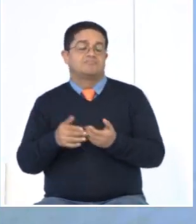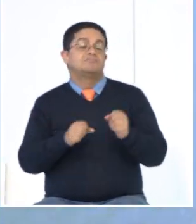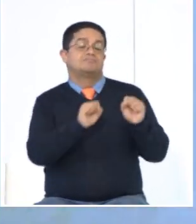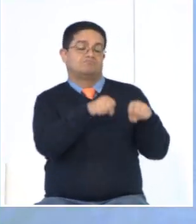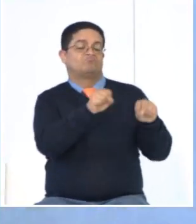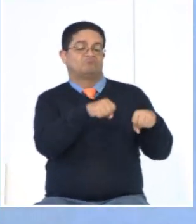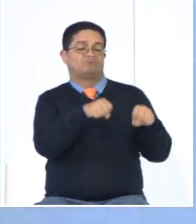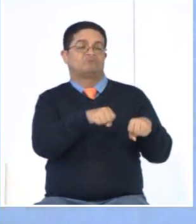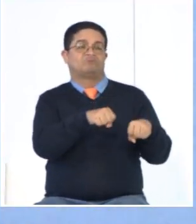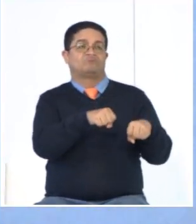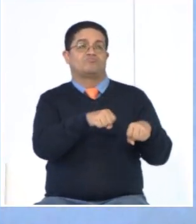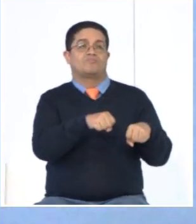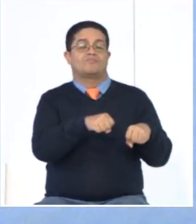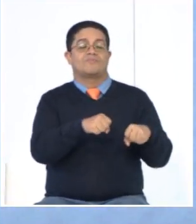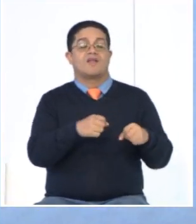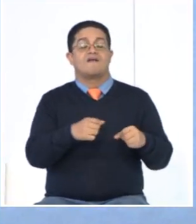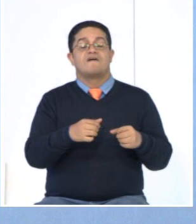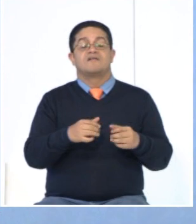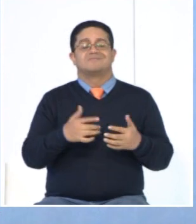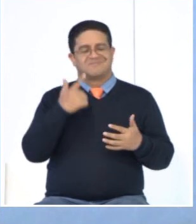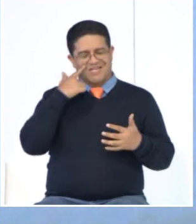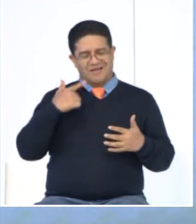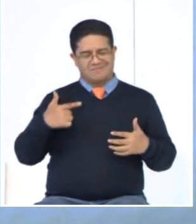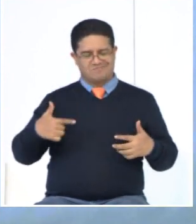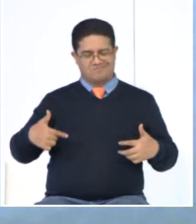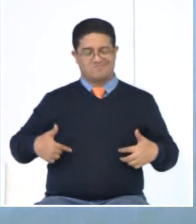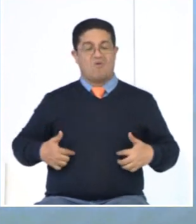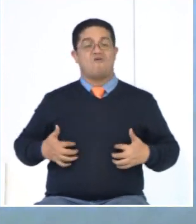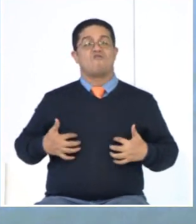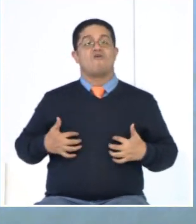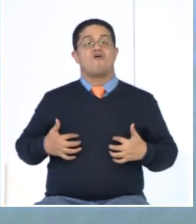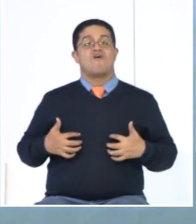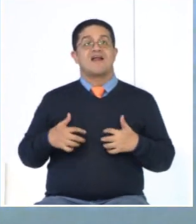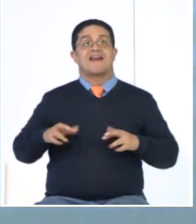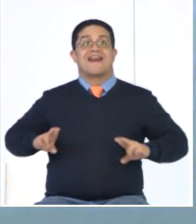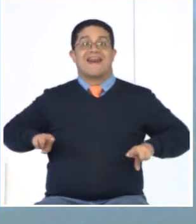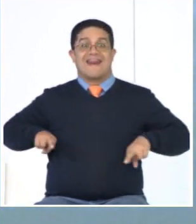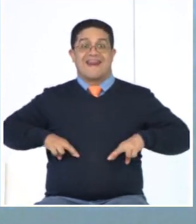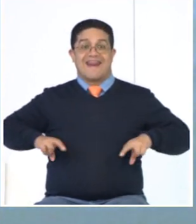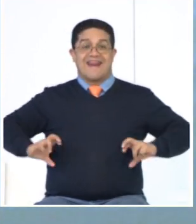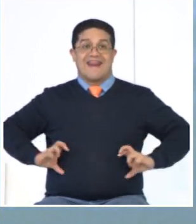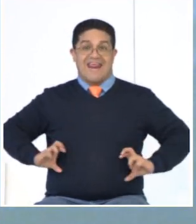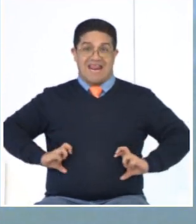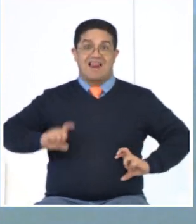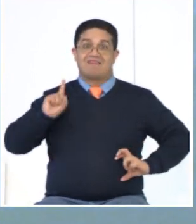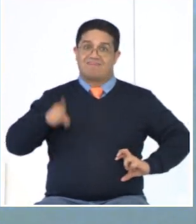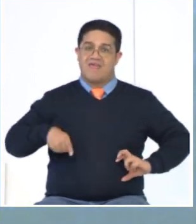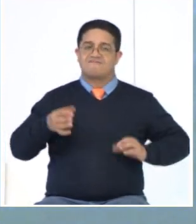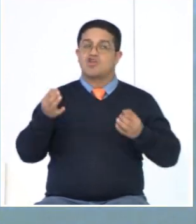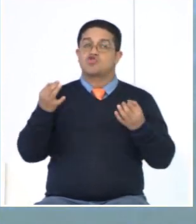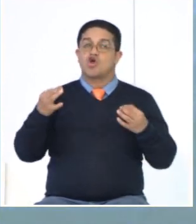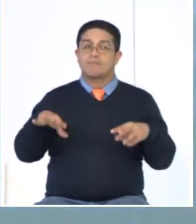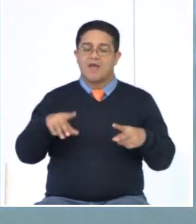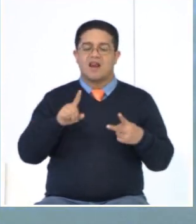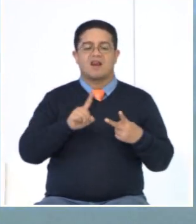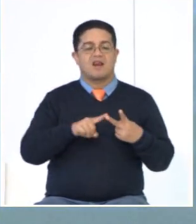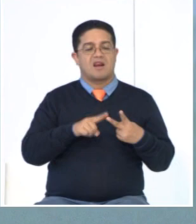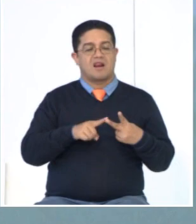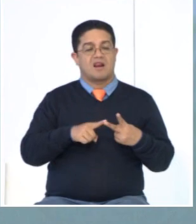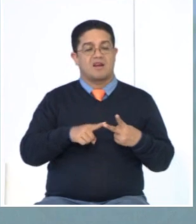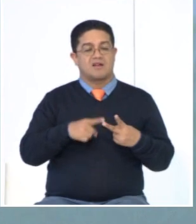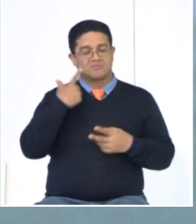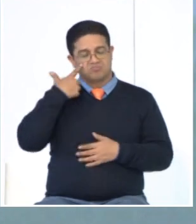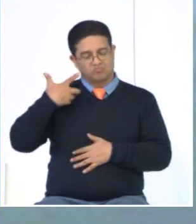Sí, la función renal, para cuando es con contraste endovenoso, la función renal tiene que estar normal. La administración de